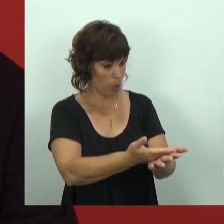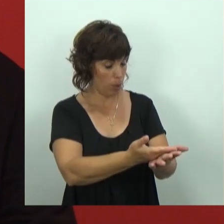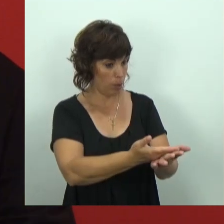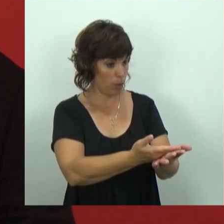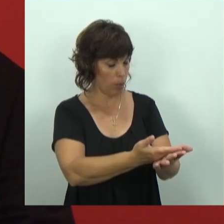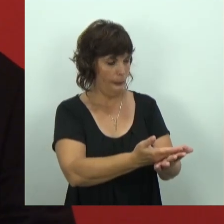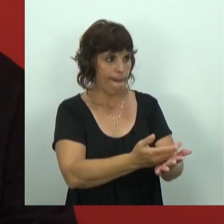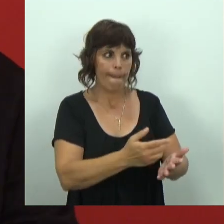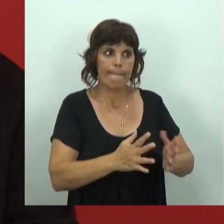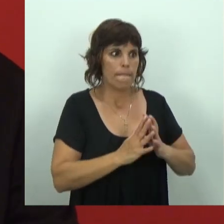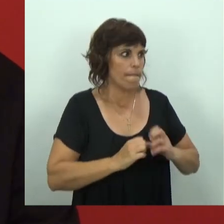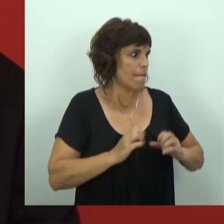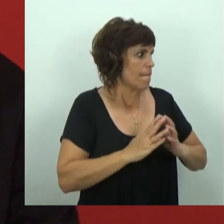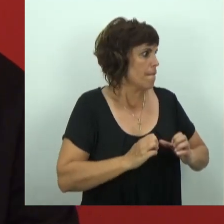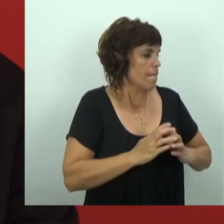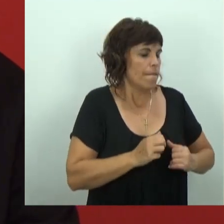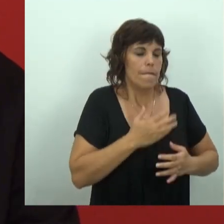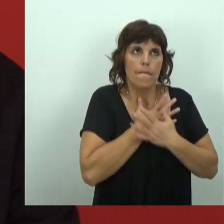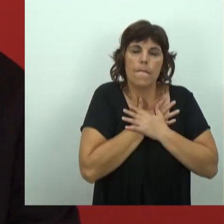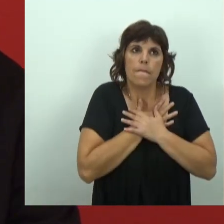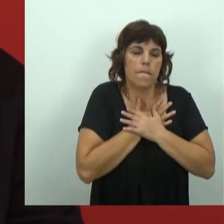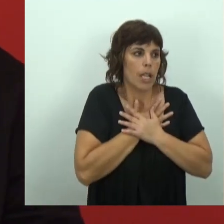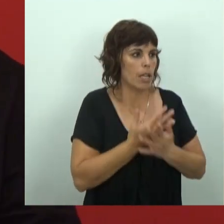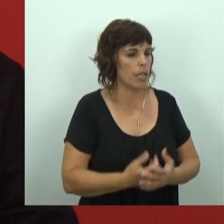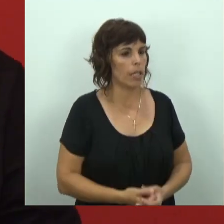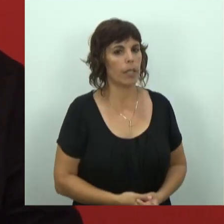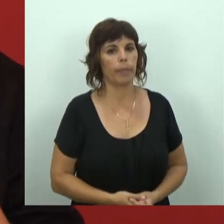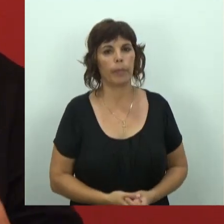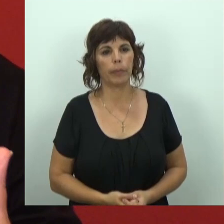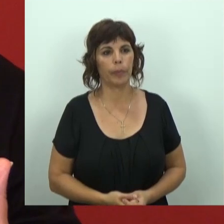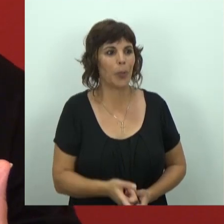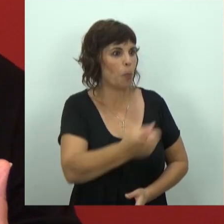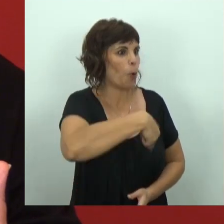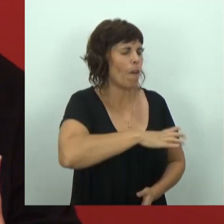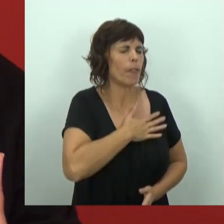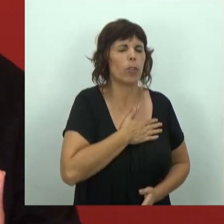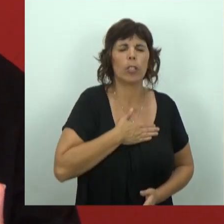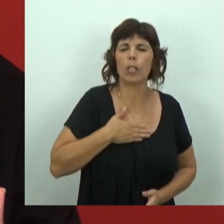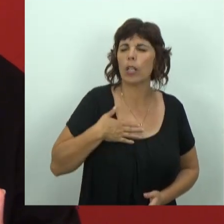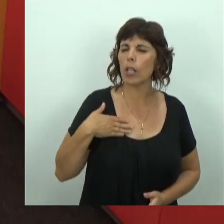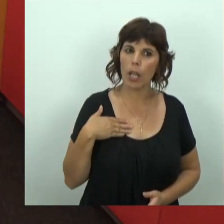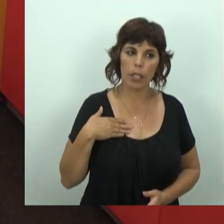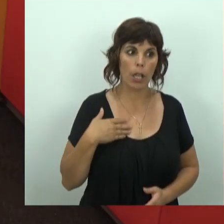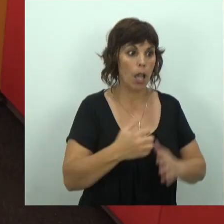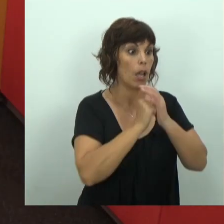con anhelo y con pasión, todo lo que anheláis en la